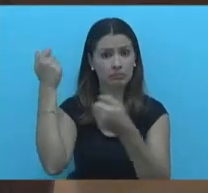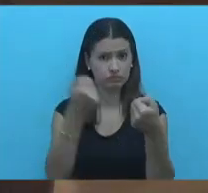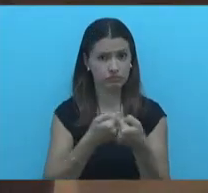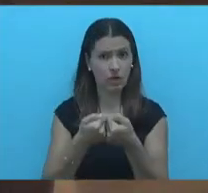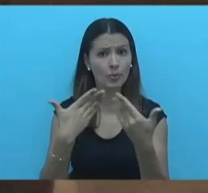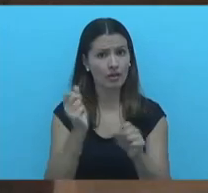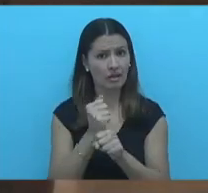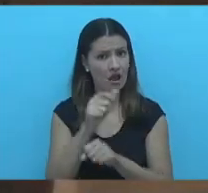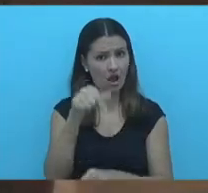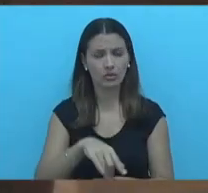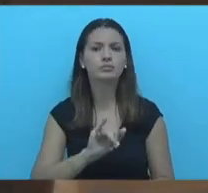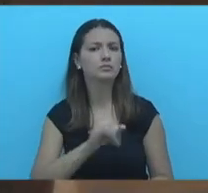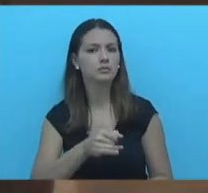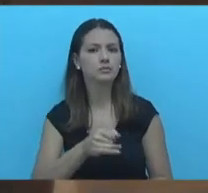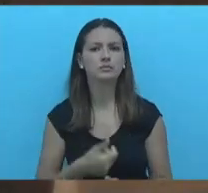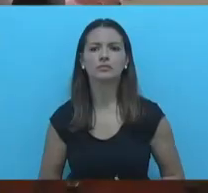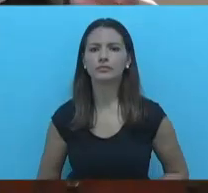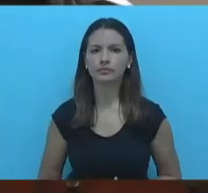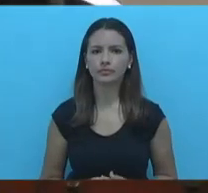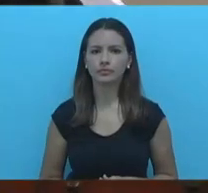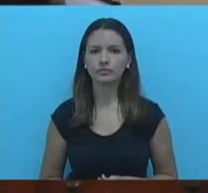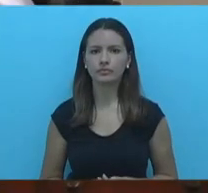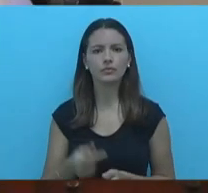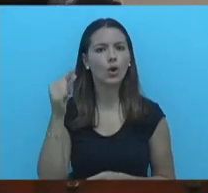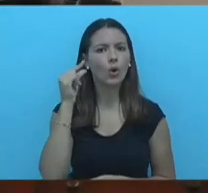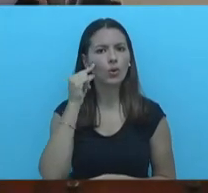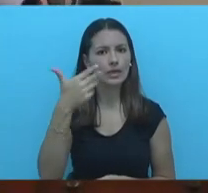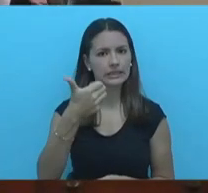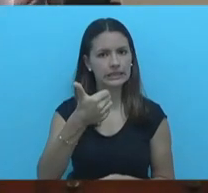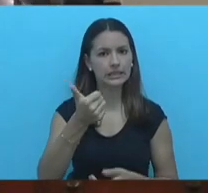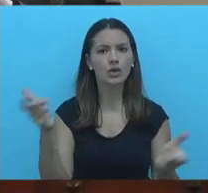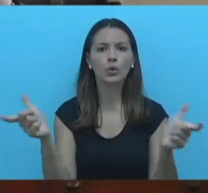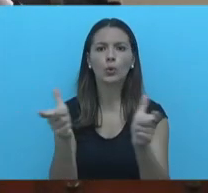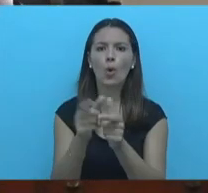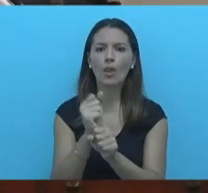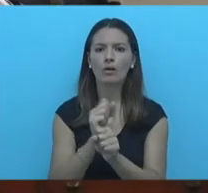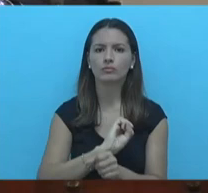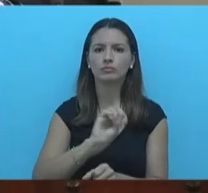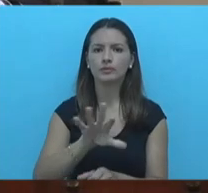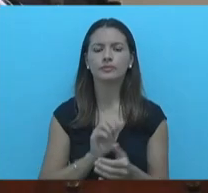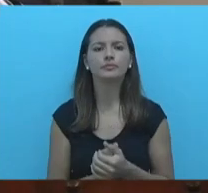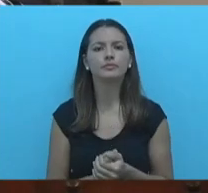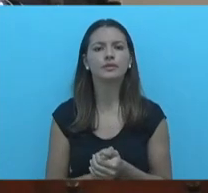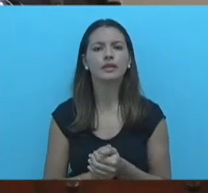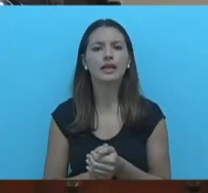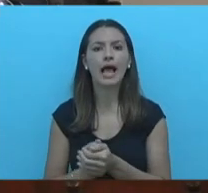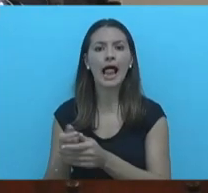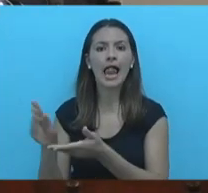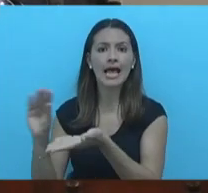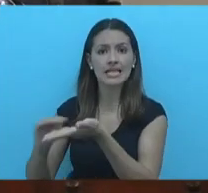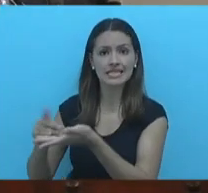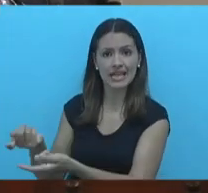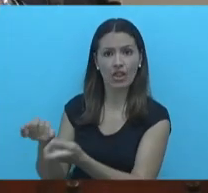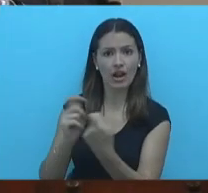sobre tablas. Así se hará. 46. A la comisión asignada. Del Senado, 47.